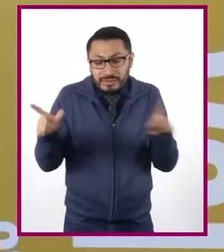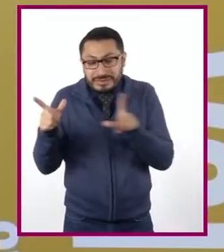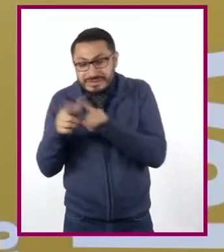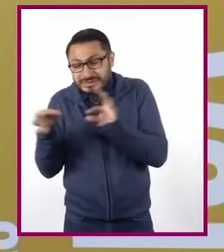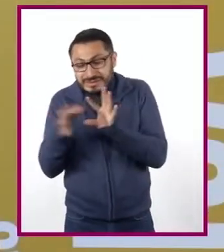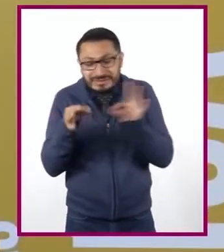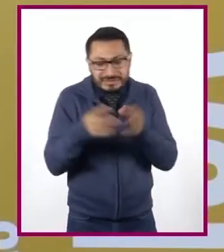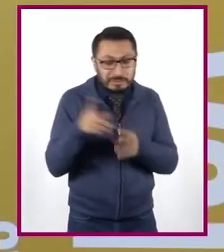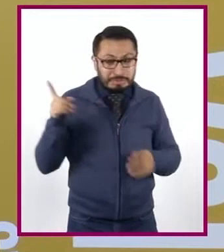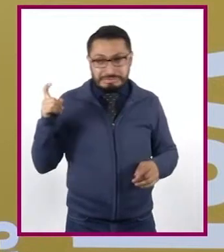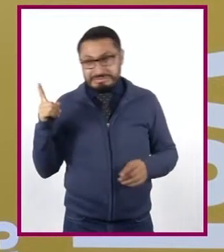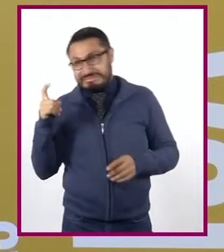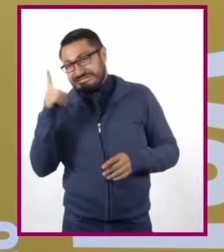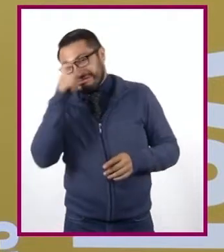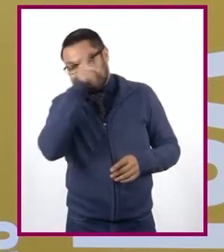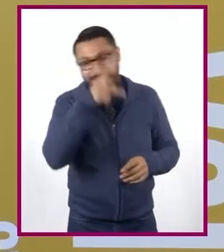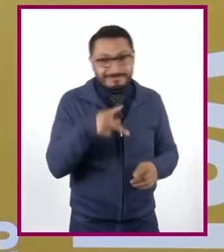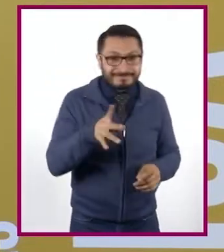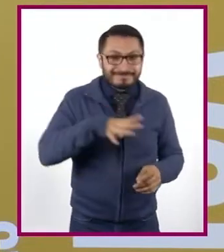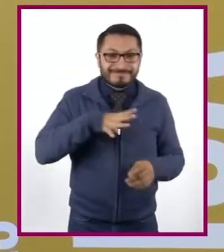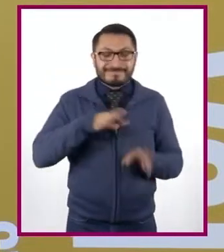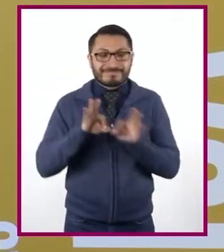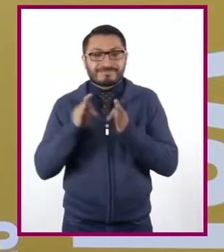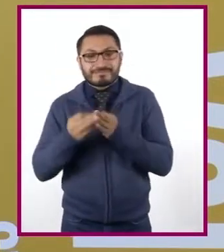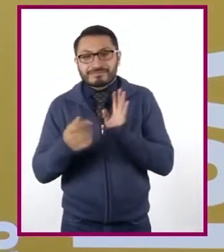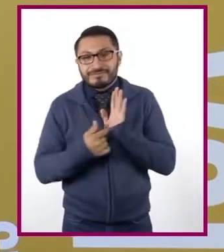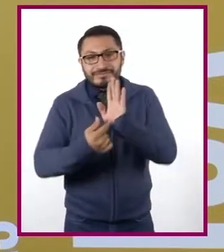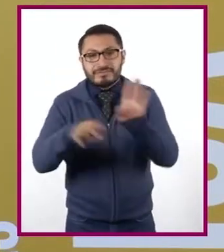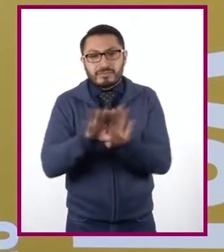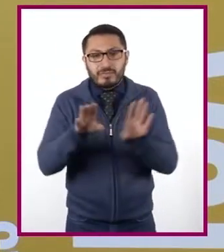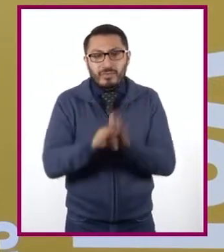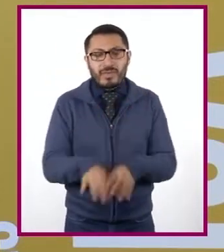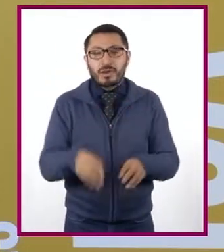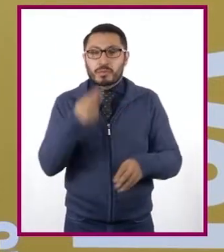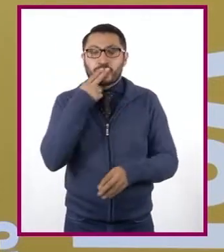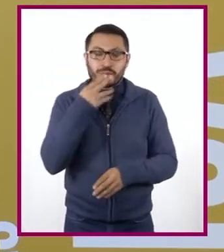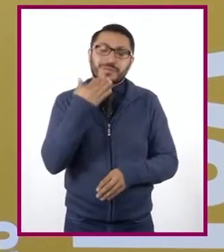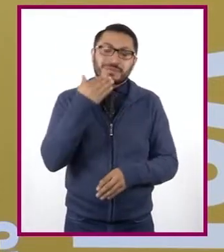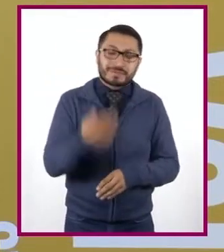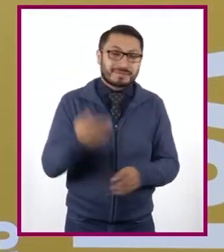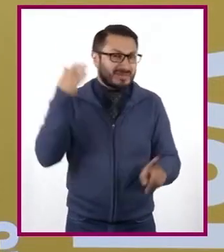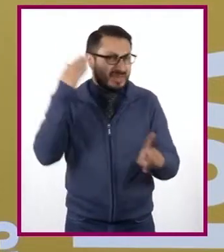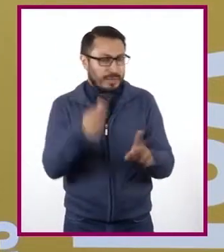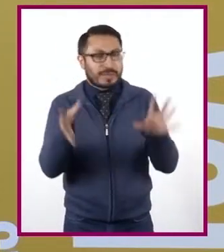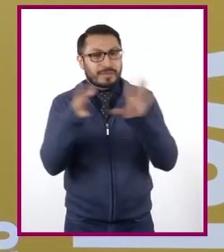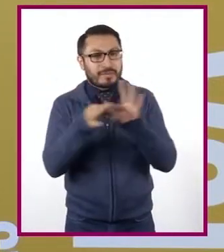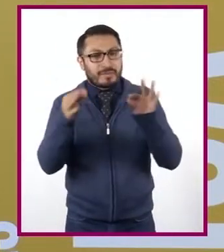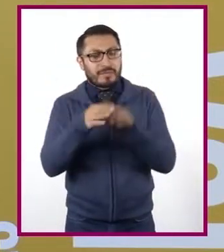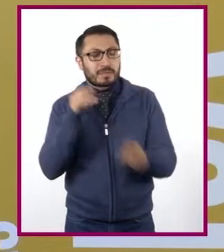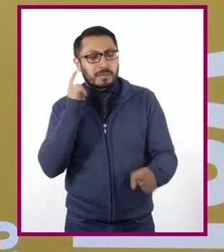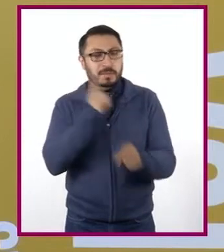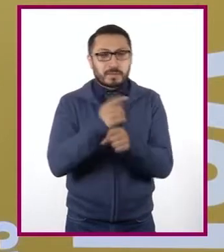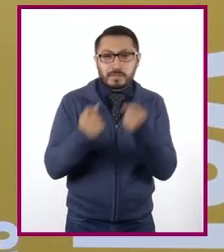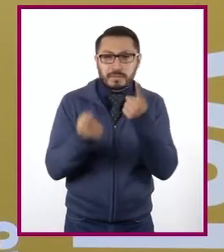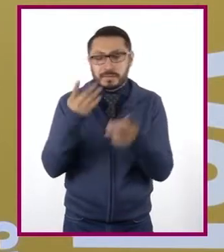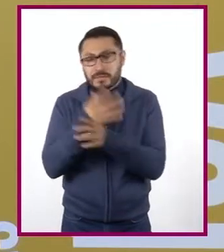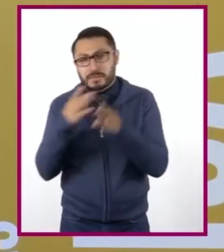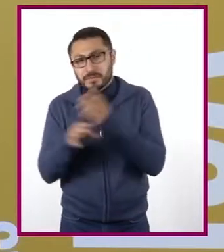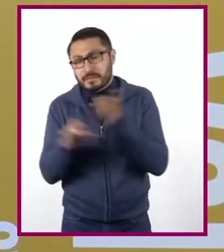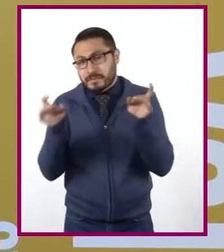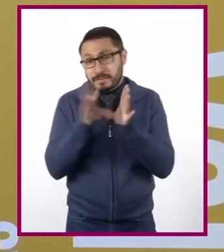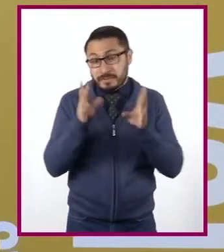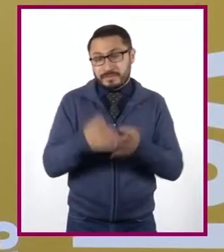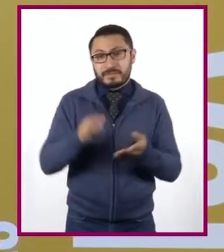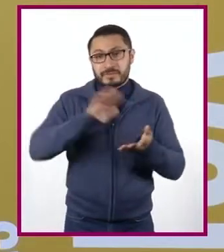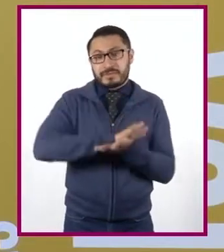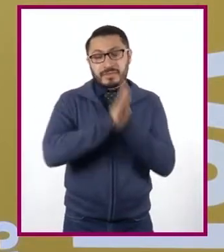demasiado. Ya existen, sin embargo, modelos que llegan a tener gran utilidad para entender y hasta predecir algunos fenómenos. La evolución